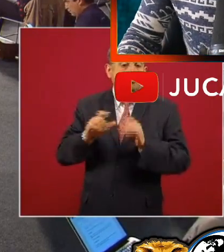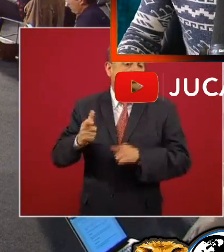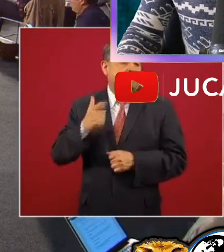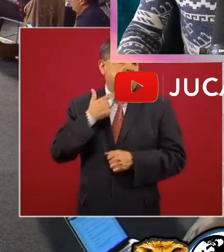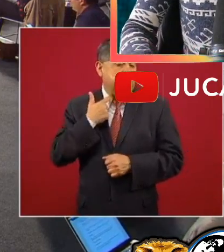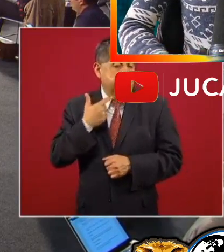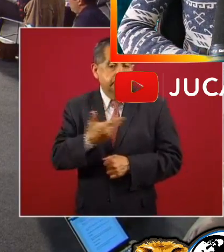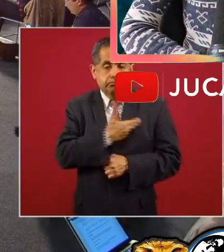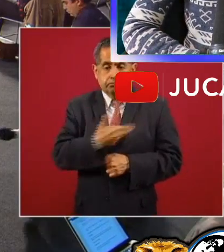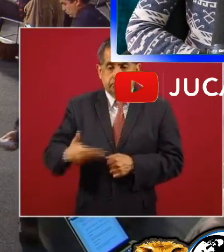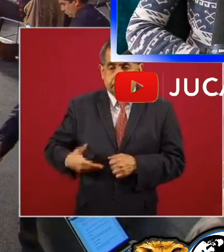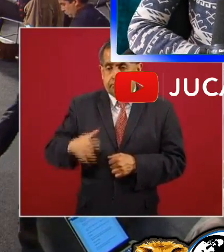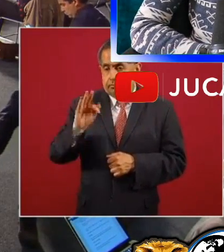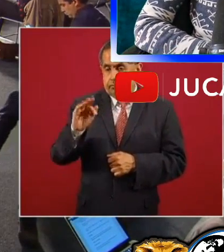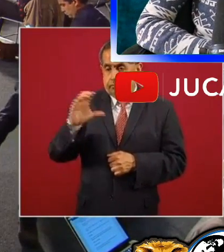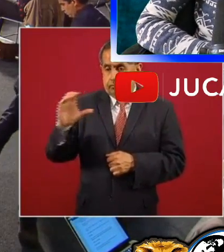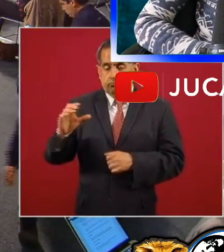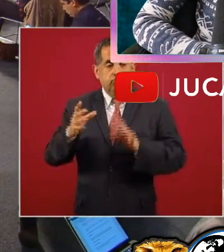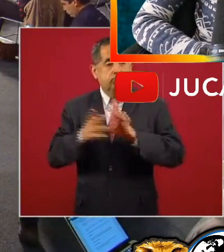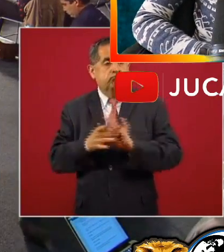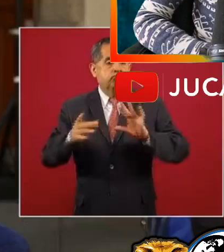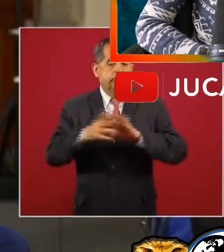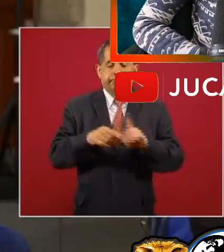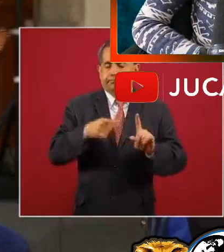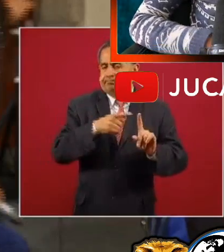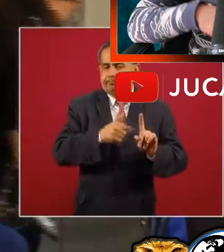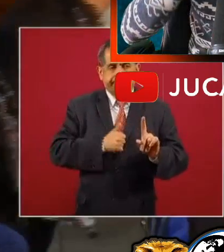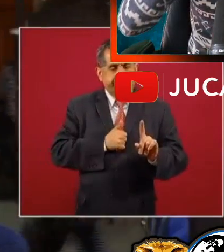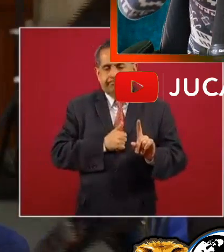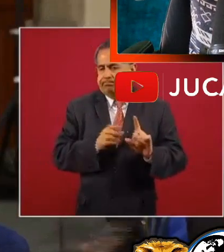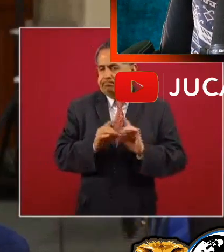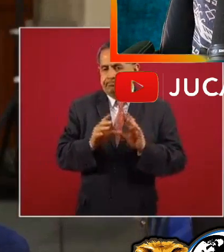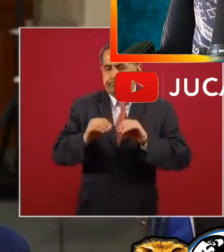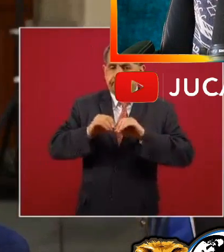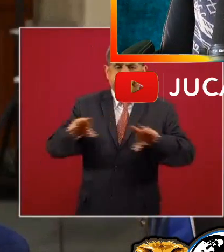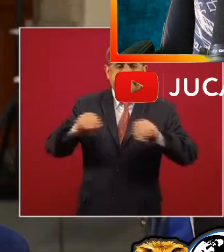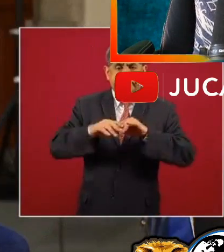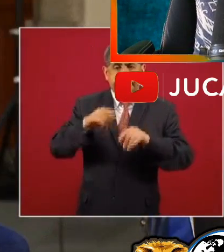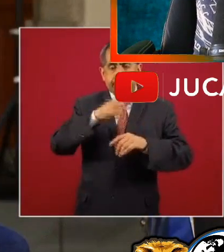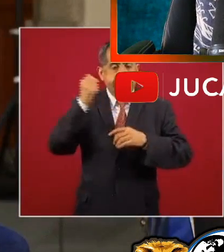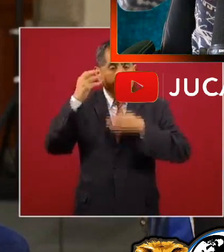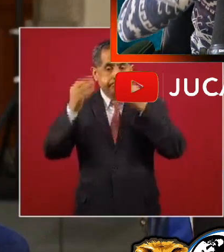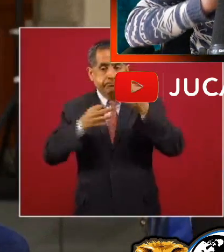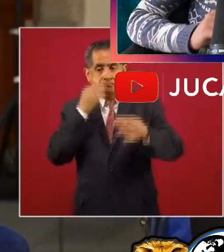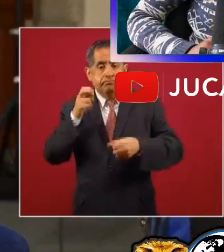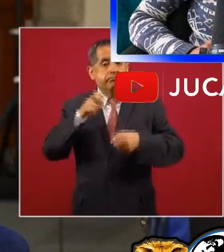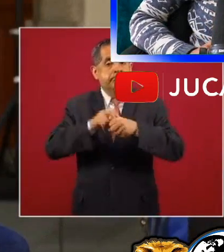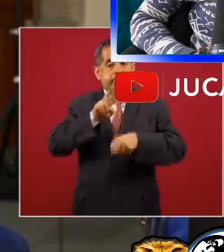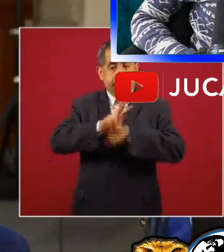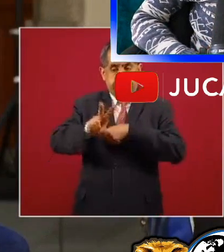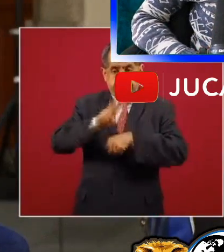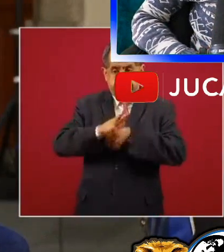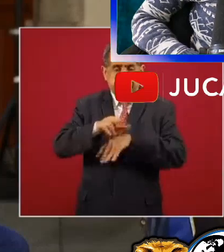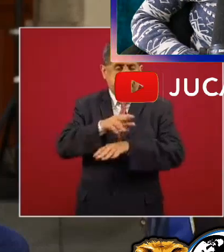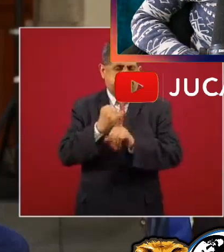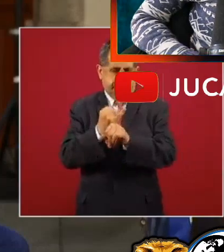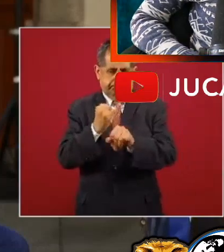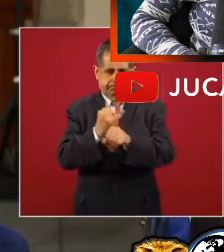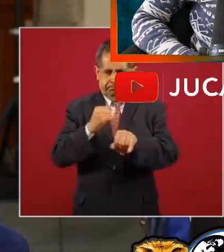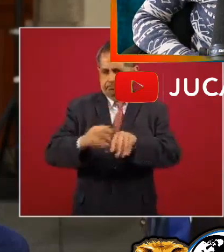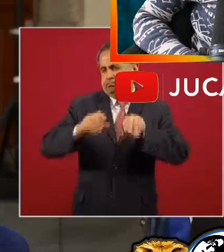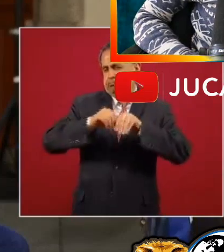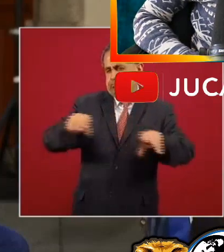expresidente Felipe Calderón dio unas declaraciones desafortunadas en un foro que participó en Venezuela por internet. En ese